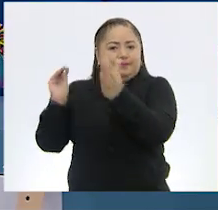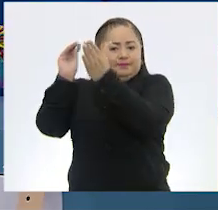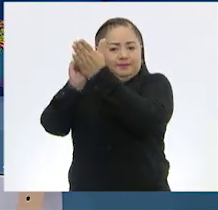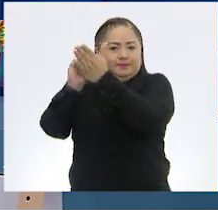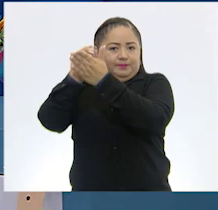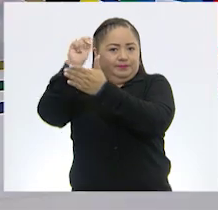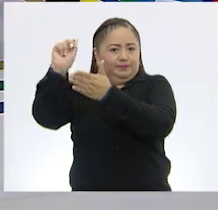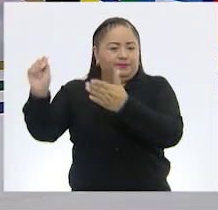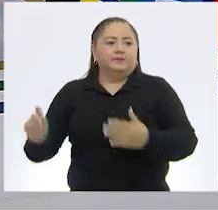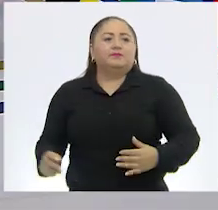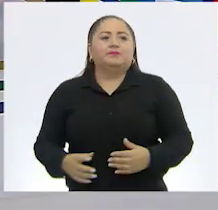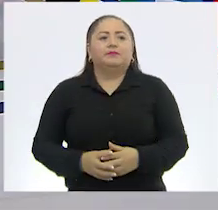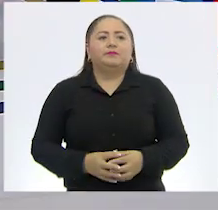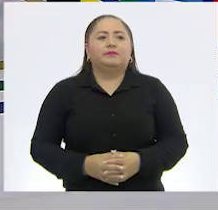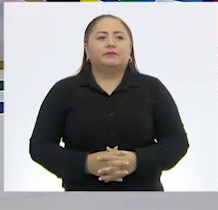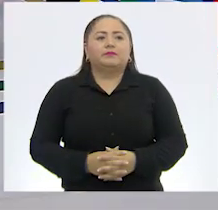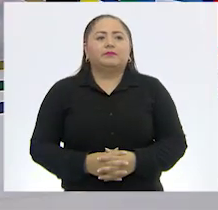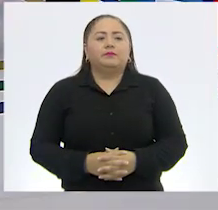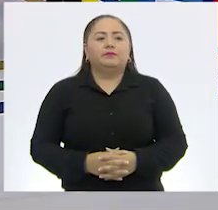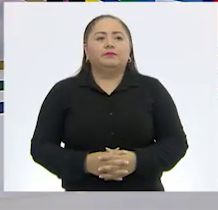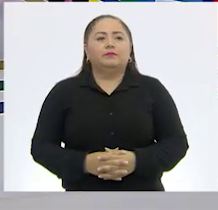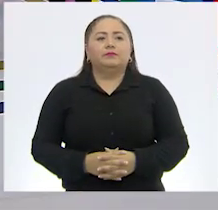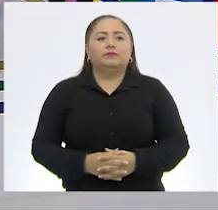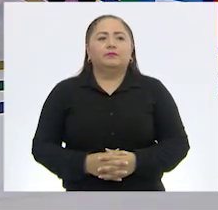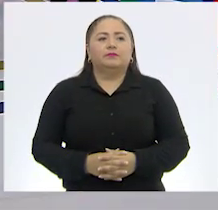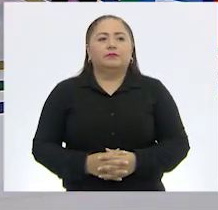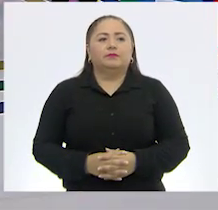lo pongo. Bien. Creación.